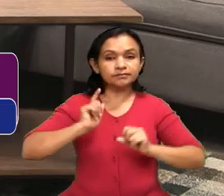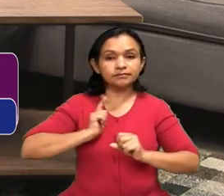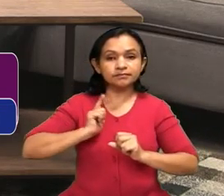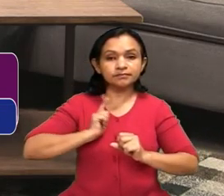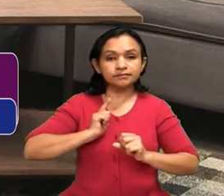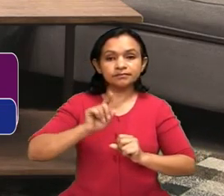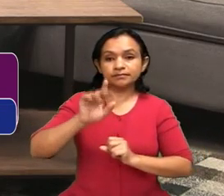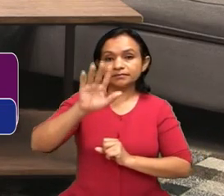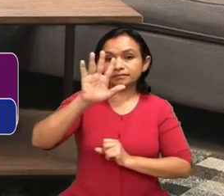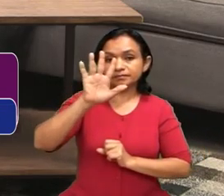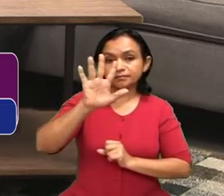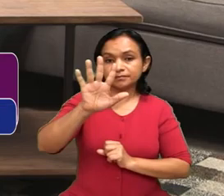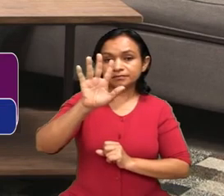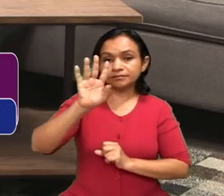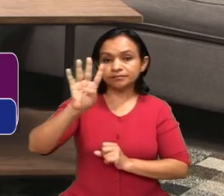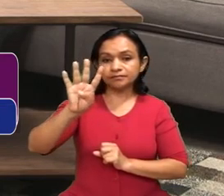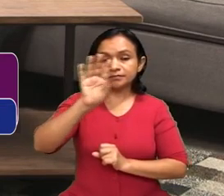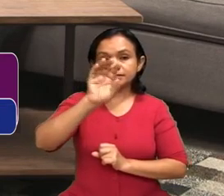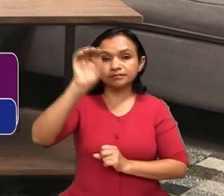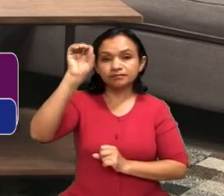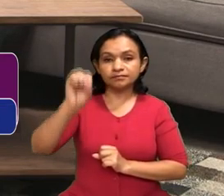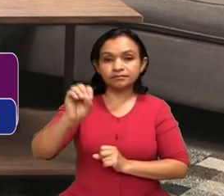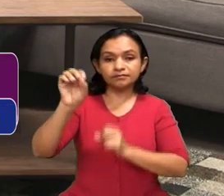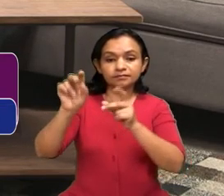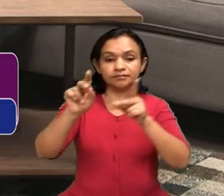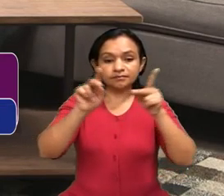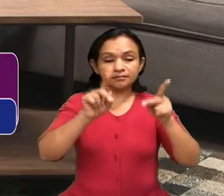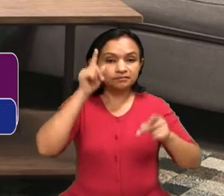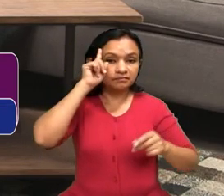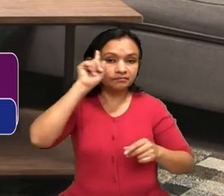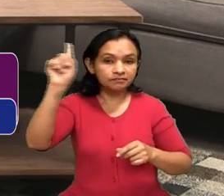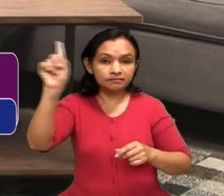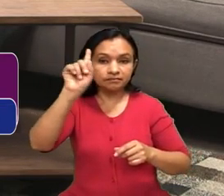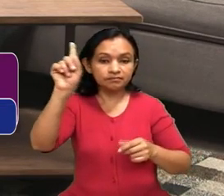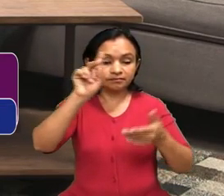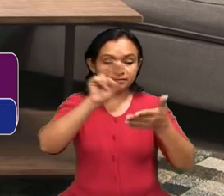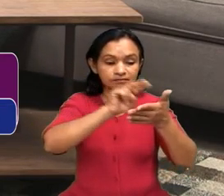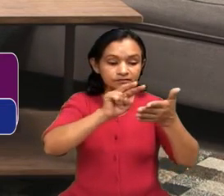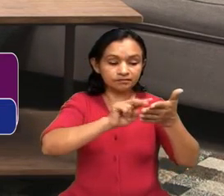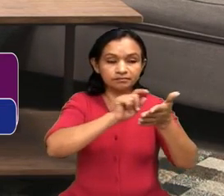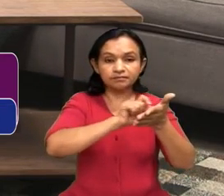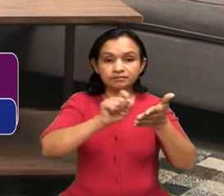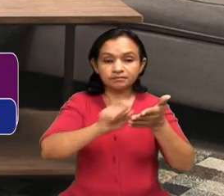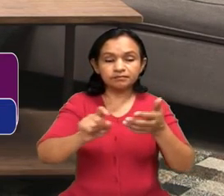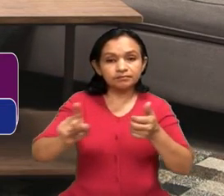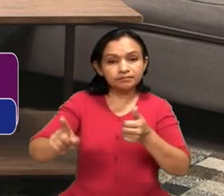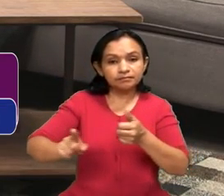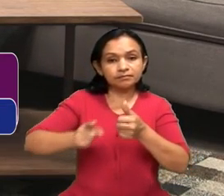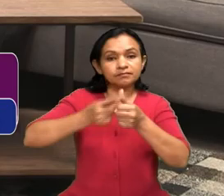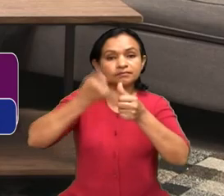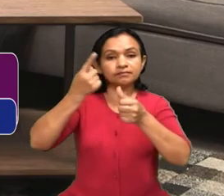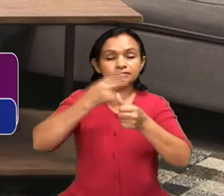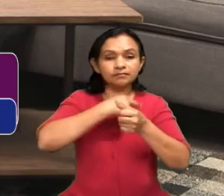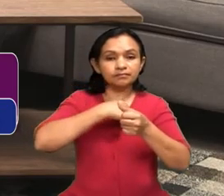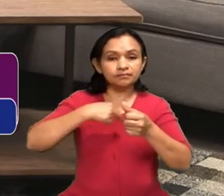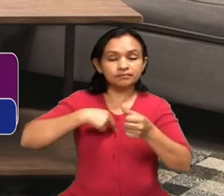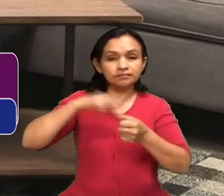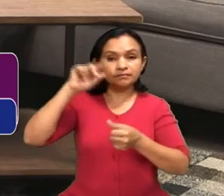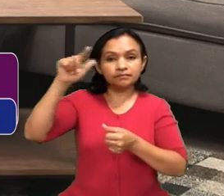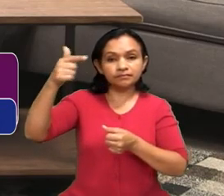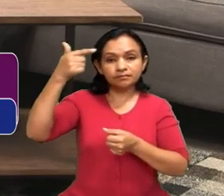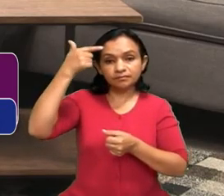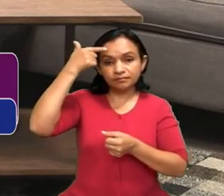más del 54% de analfabetismo. Y lo primero que hace el